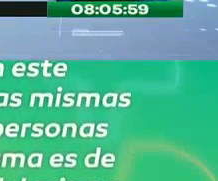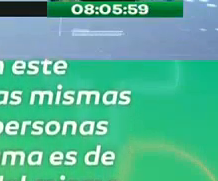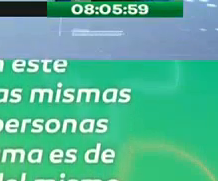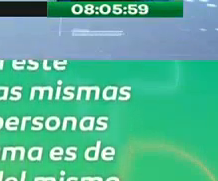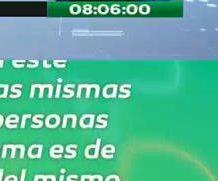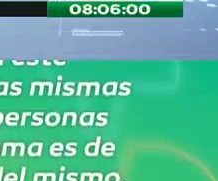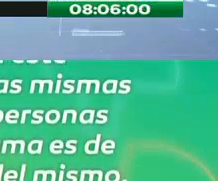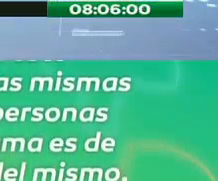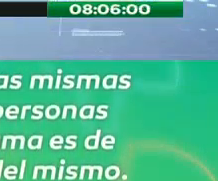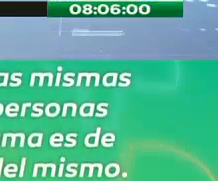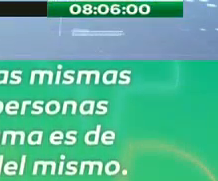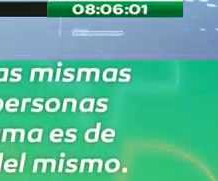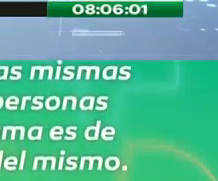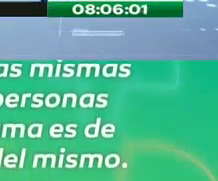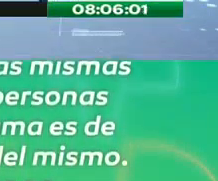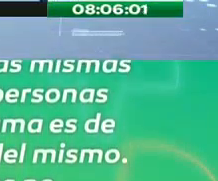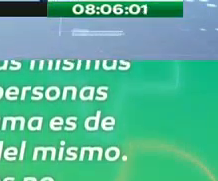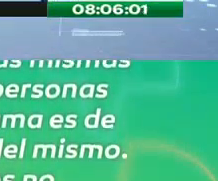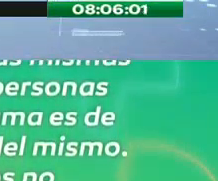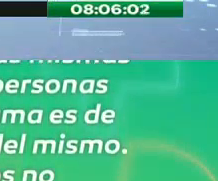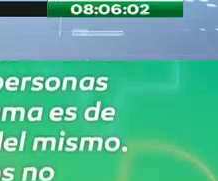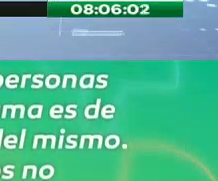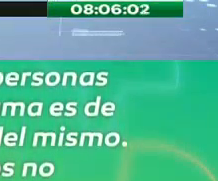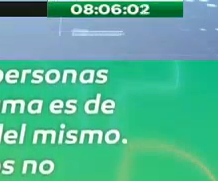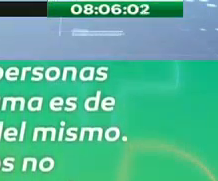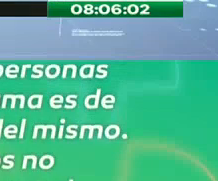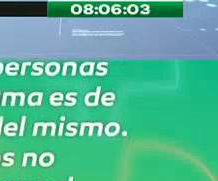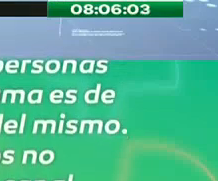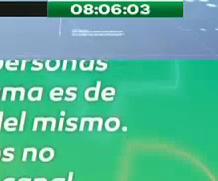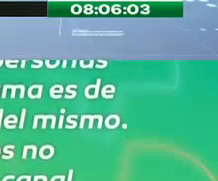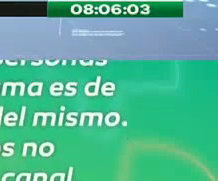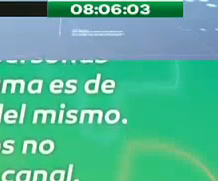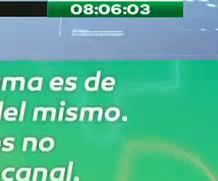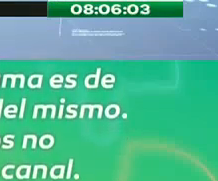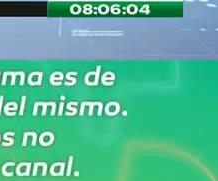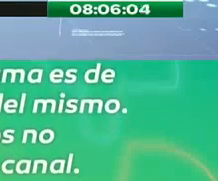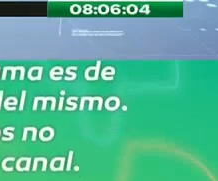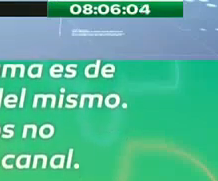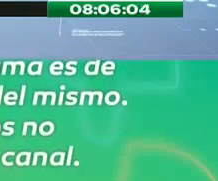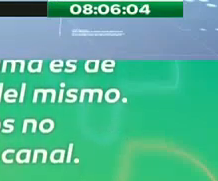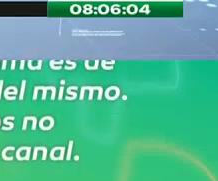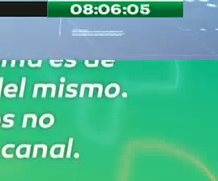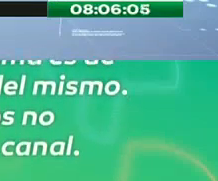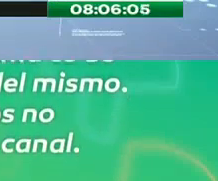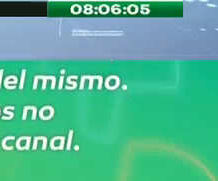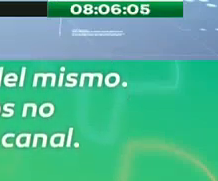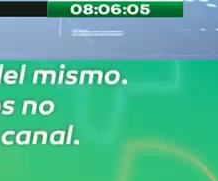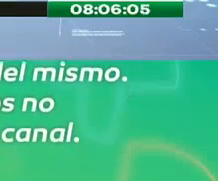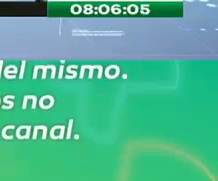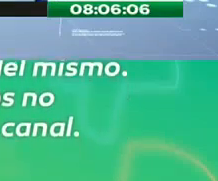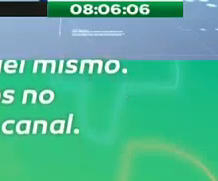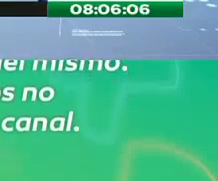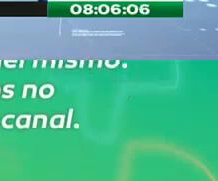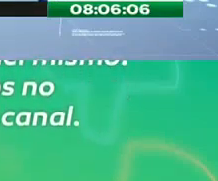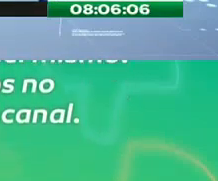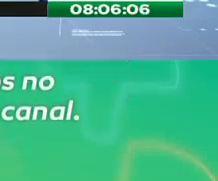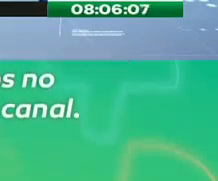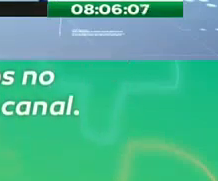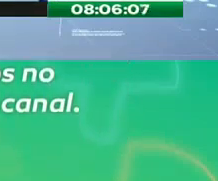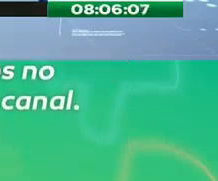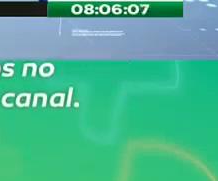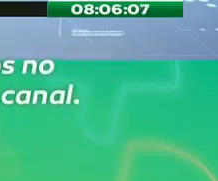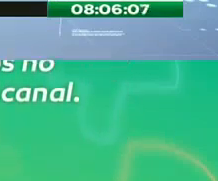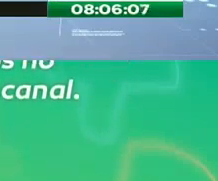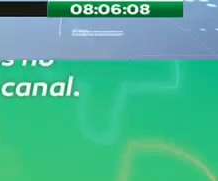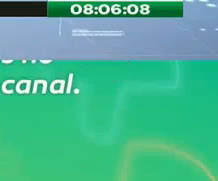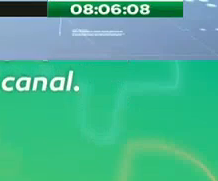a esta hora del día, 8 de la mañana y 4 minutos, 6 minutos, 4 y 6, perdón, 8 y 6,